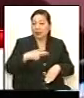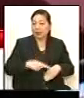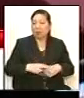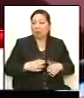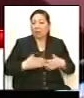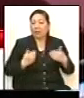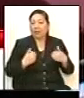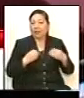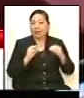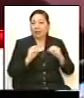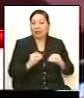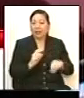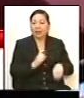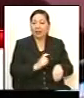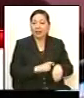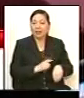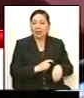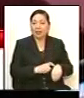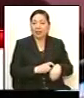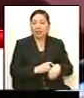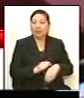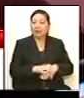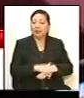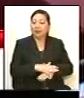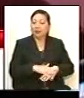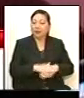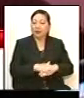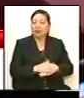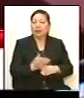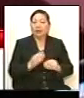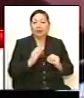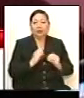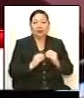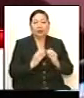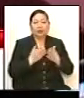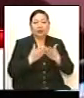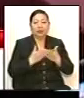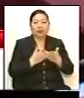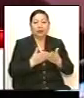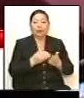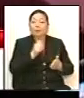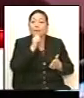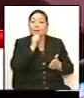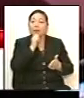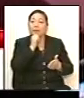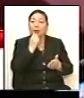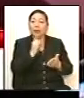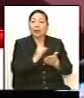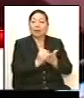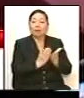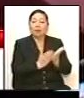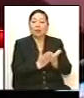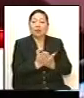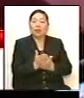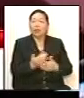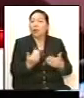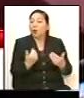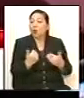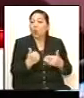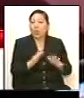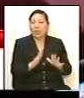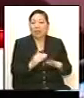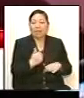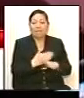podrán otorgar temporalmente la administración de una infraestructura portuaria del sector privado mediante cualquiera de